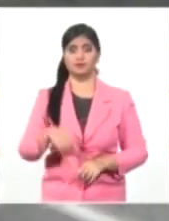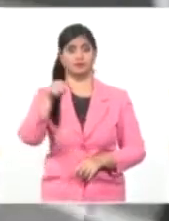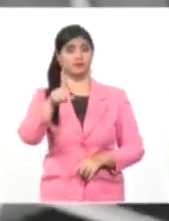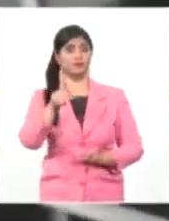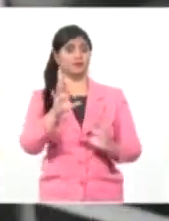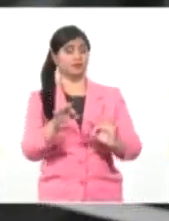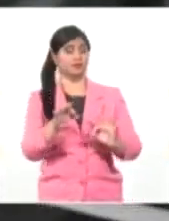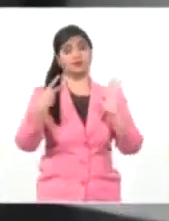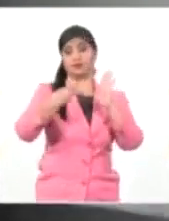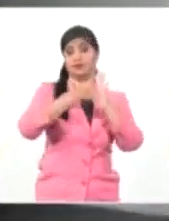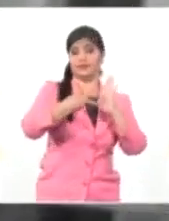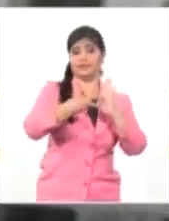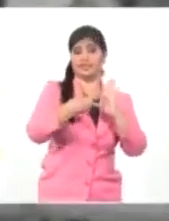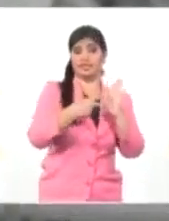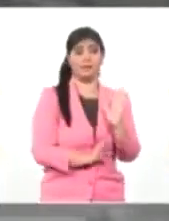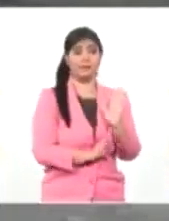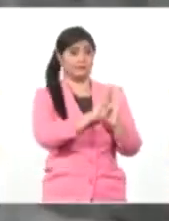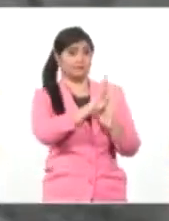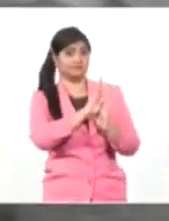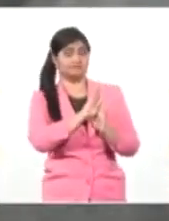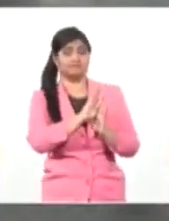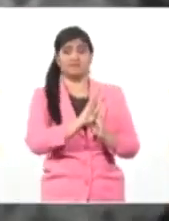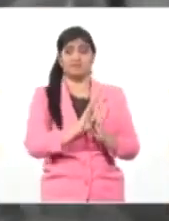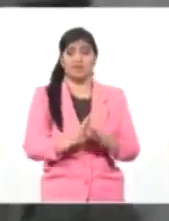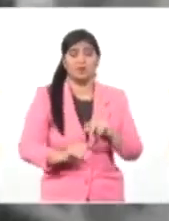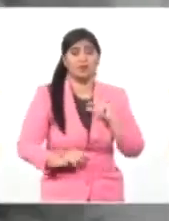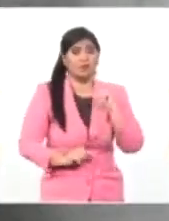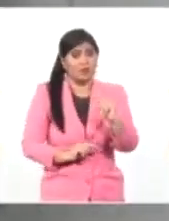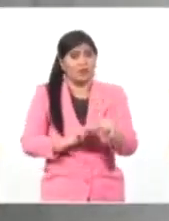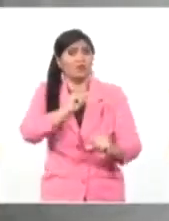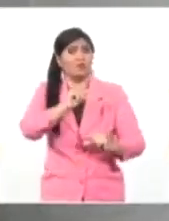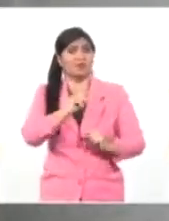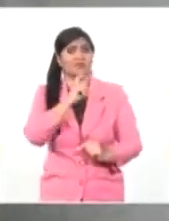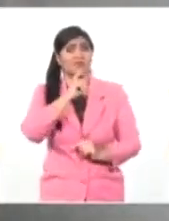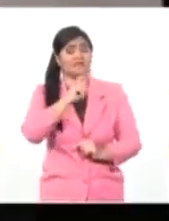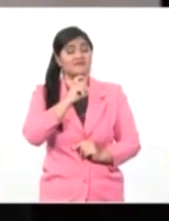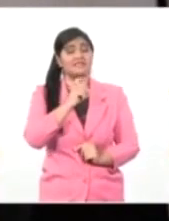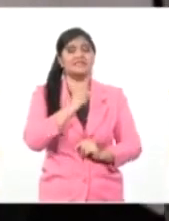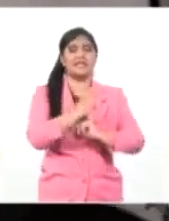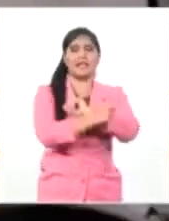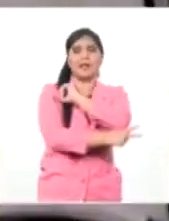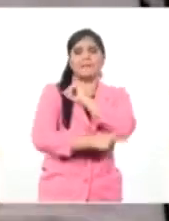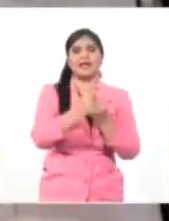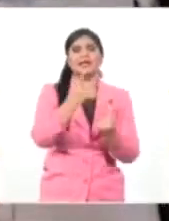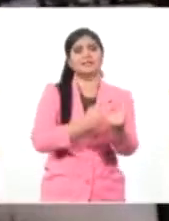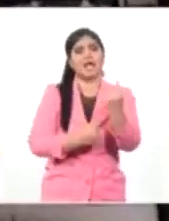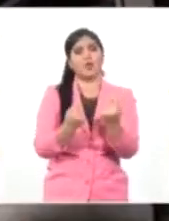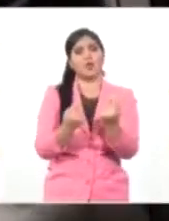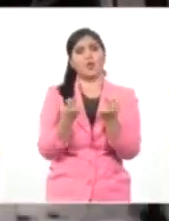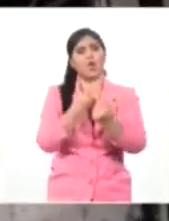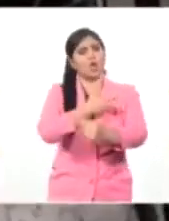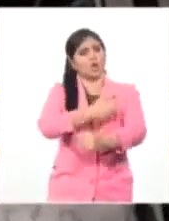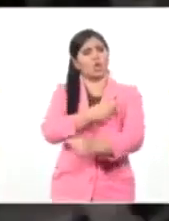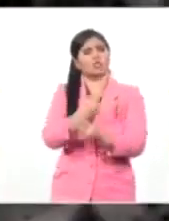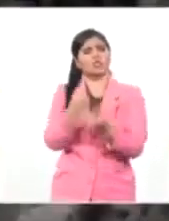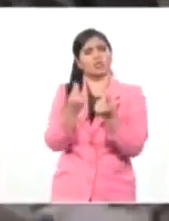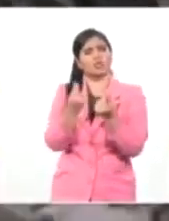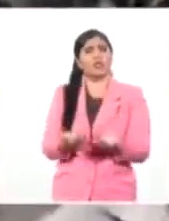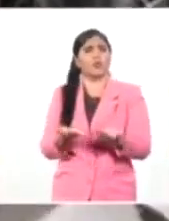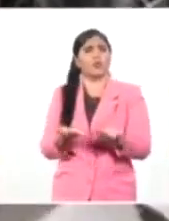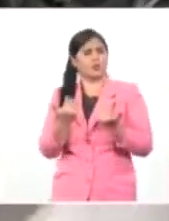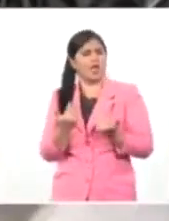sus heridas y recibía muestras de solidaridad y apoyo para recuperarse de las secuelas del devastador